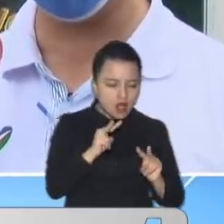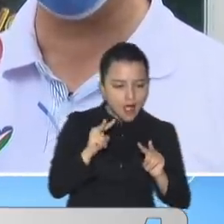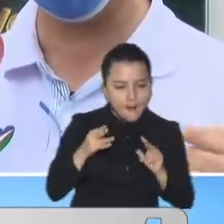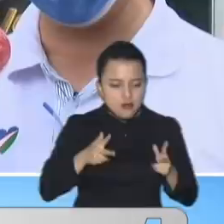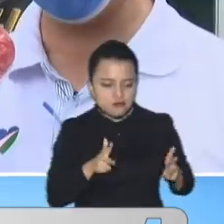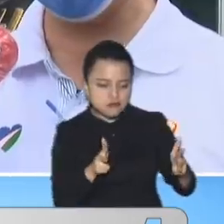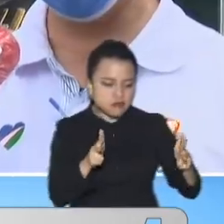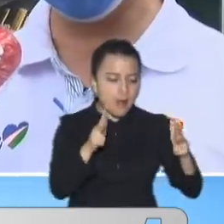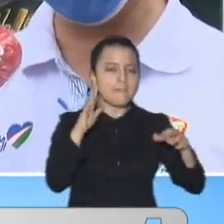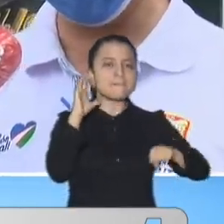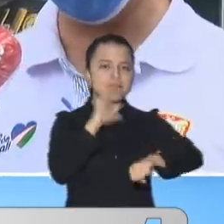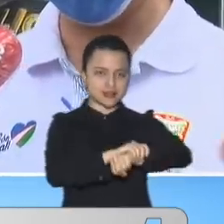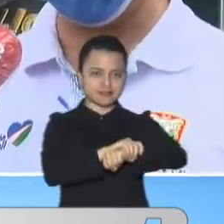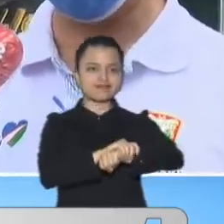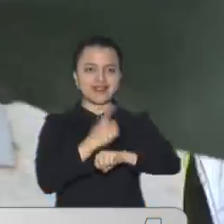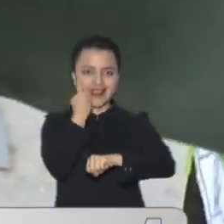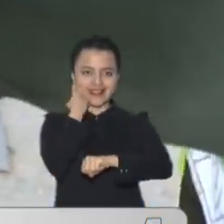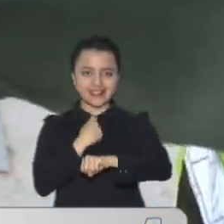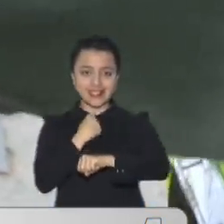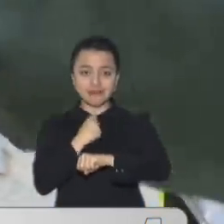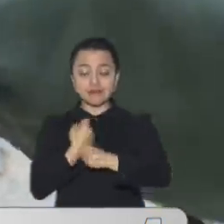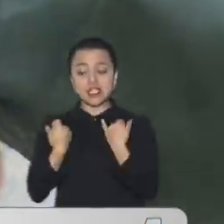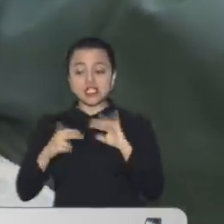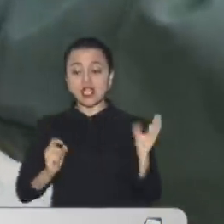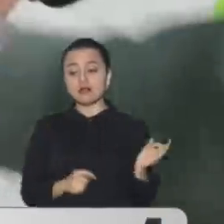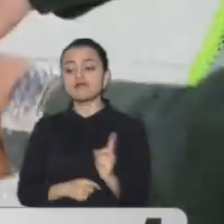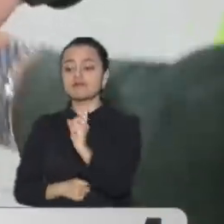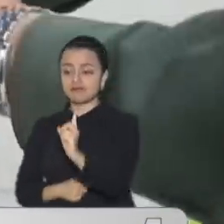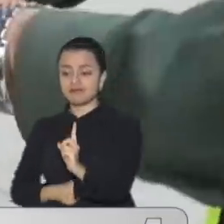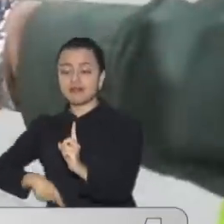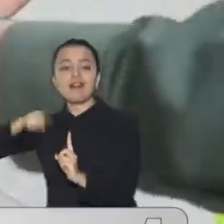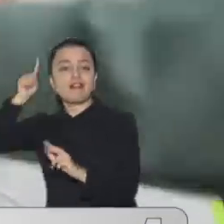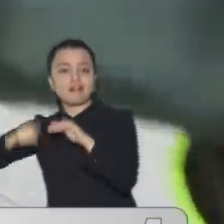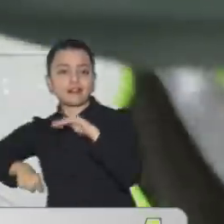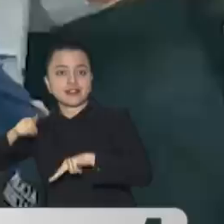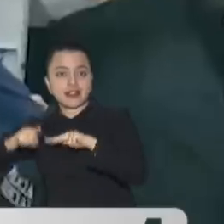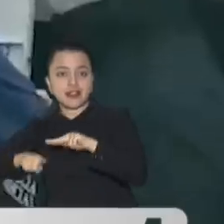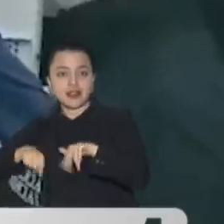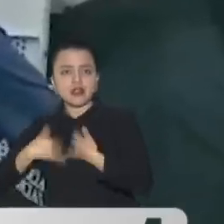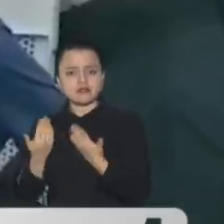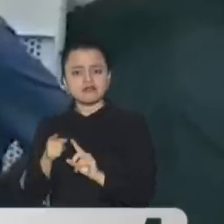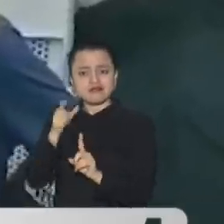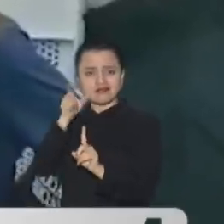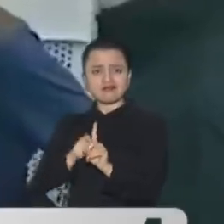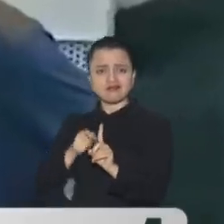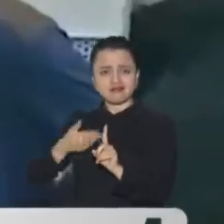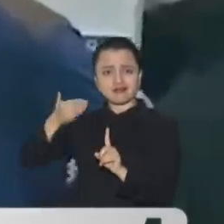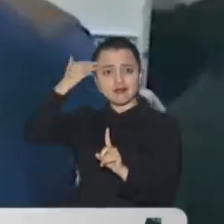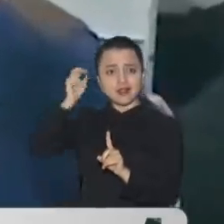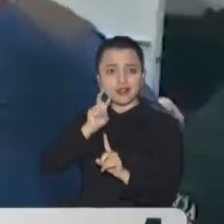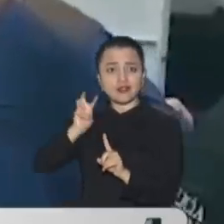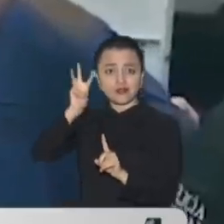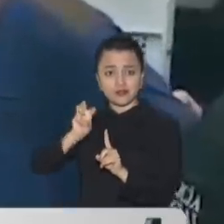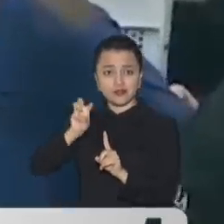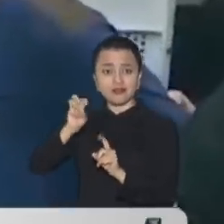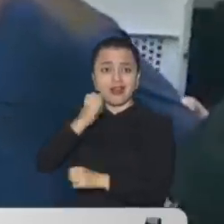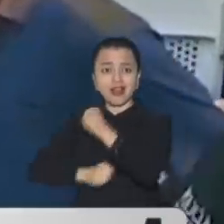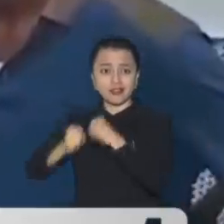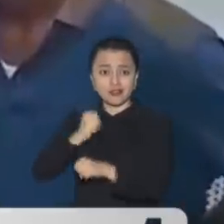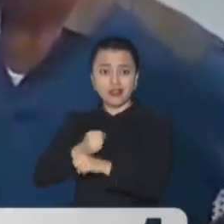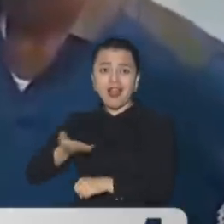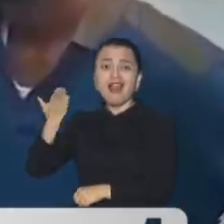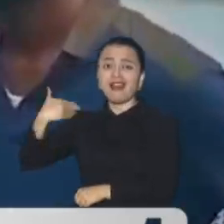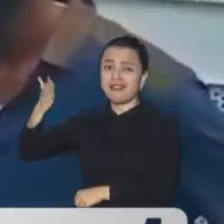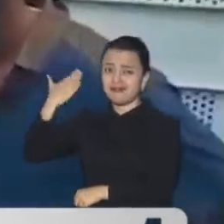judicialización ante un ente relacionado con la Fiscalía. Es una persona de 28 años que tiene como antecedente homicidios cometidos en